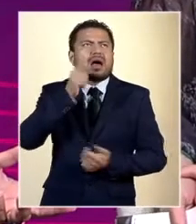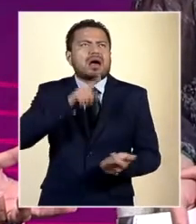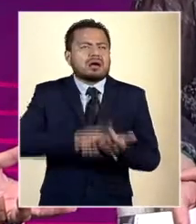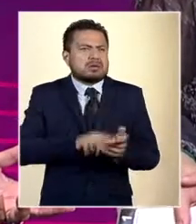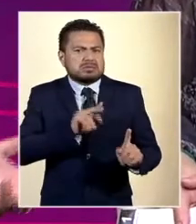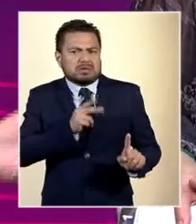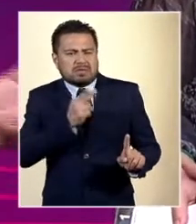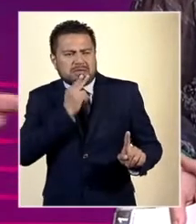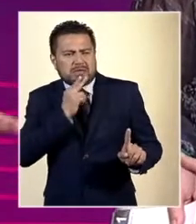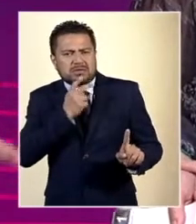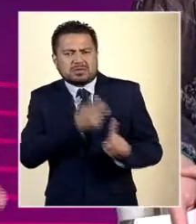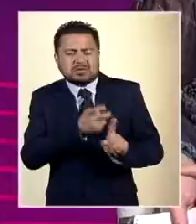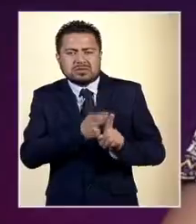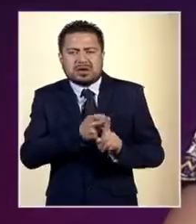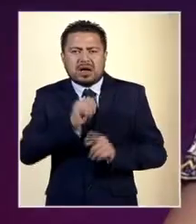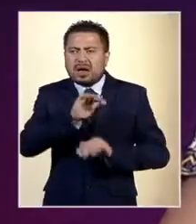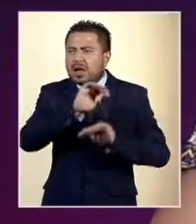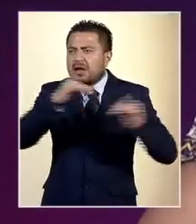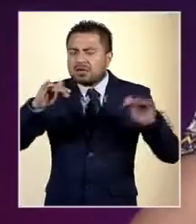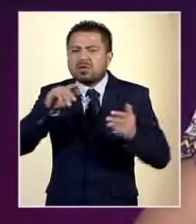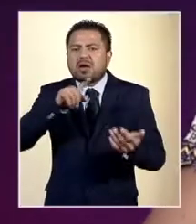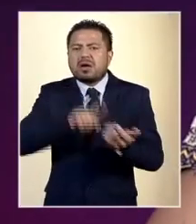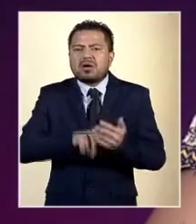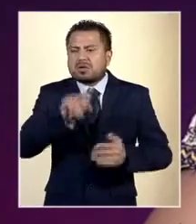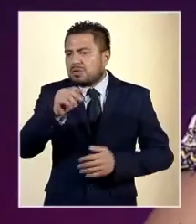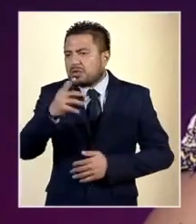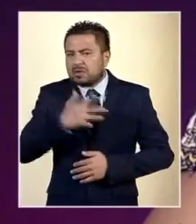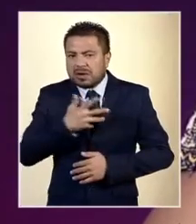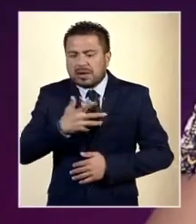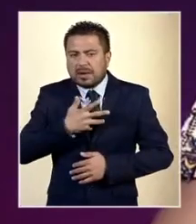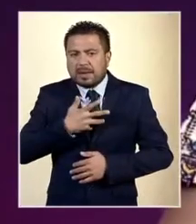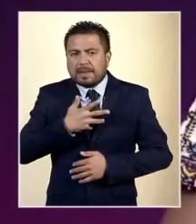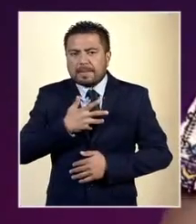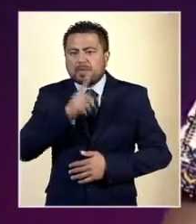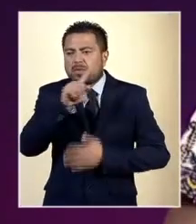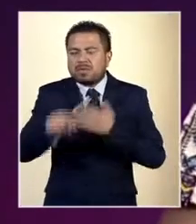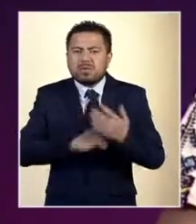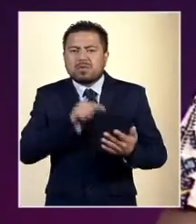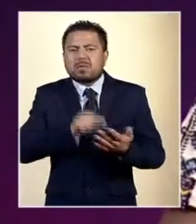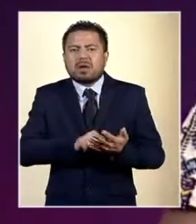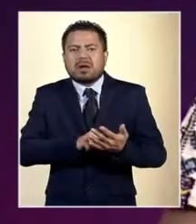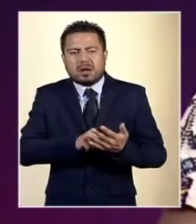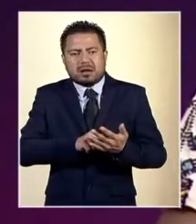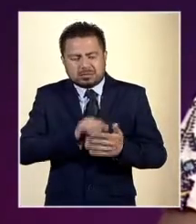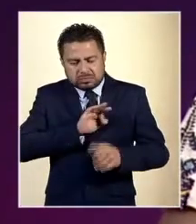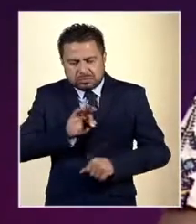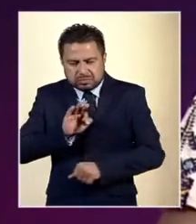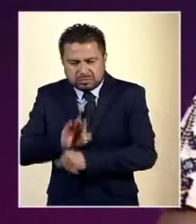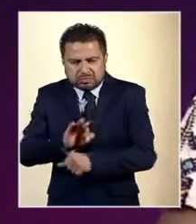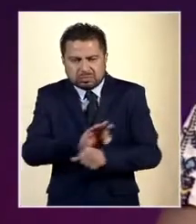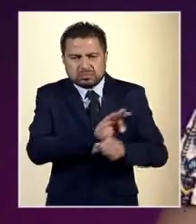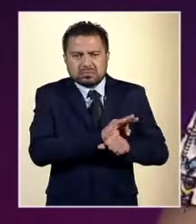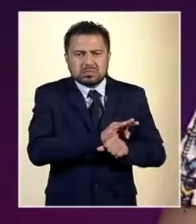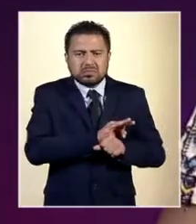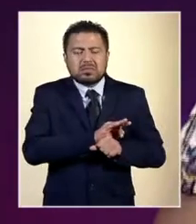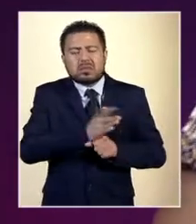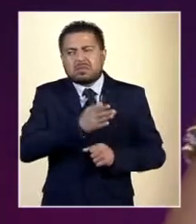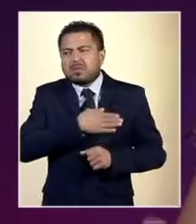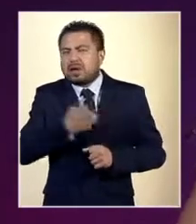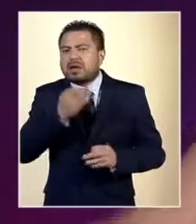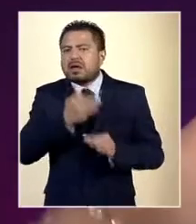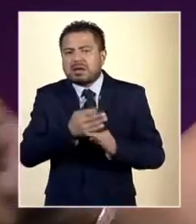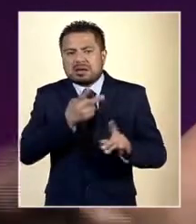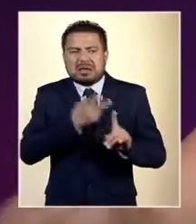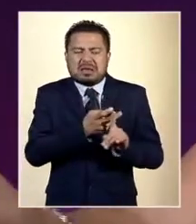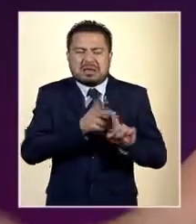está funcionando, Claro. que un adulto mayor no tenga un lugar donde estar protegido, ¿no? Y bueno, pues es